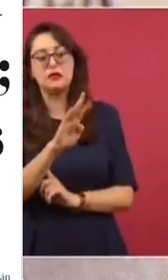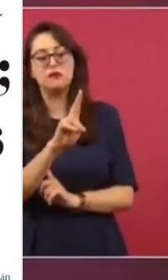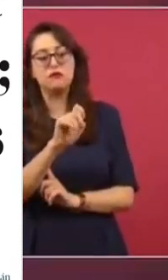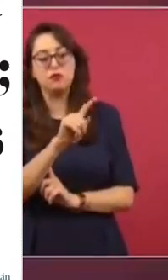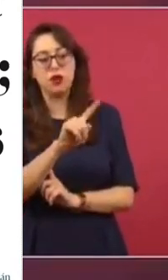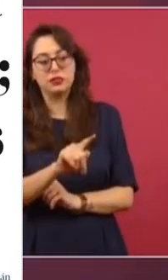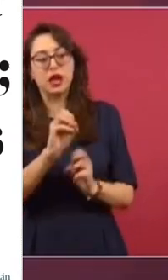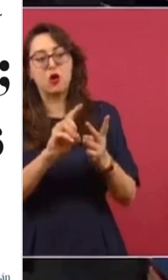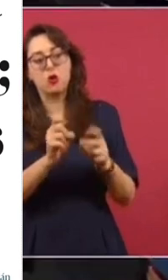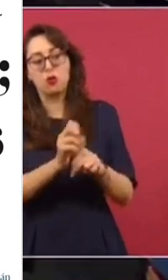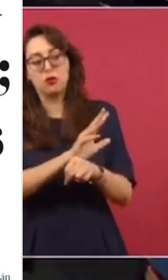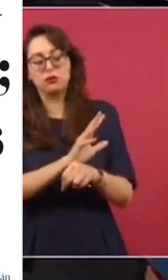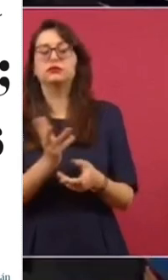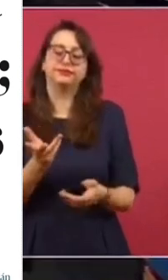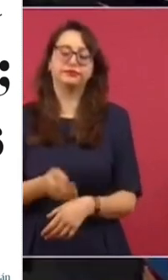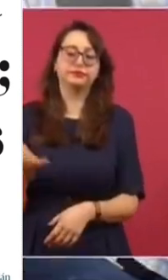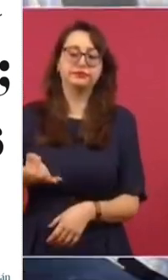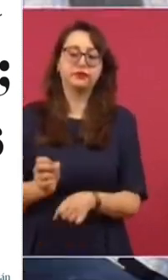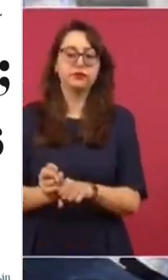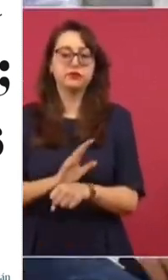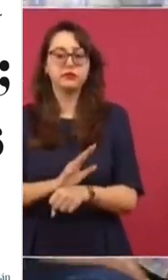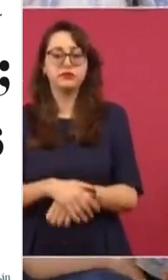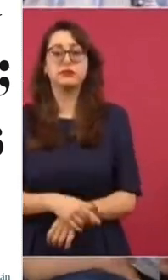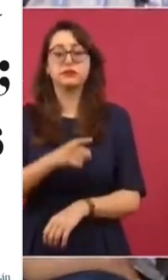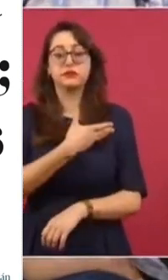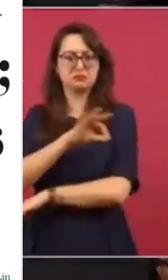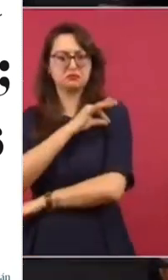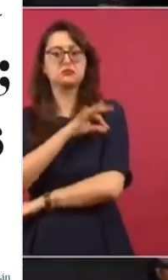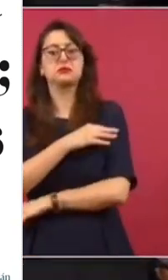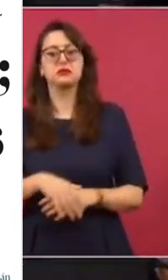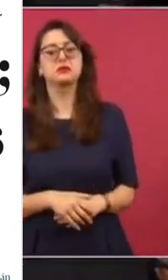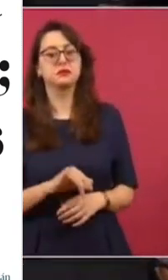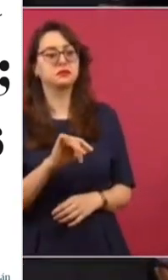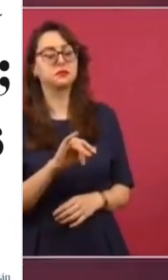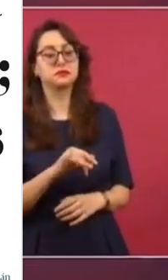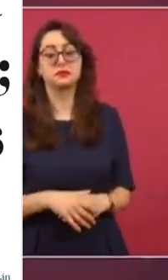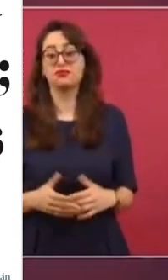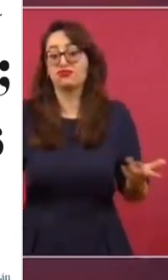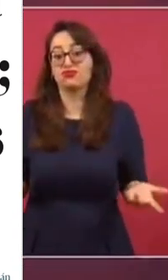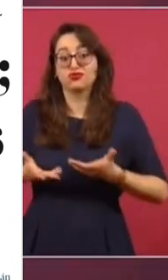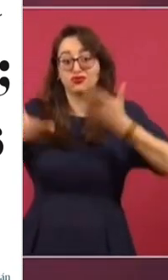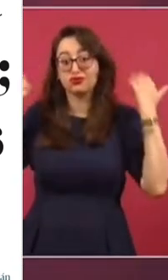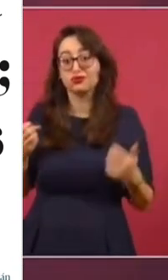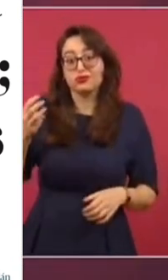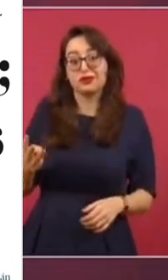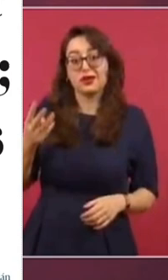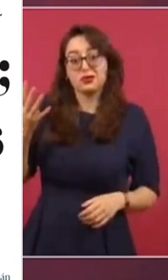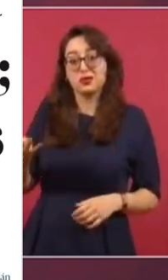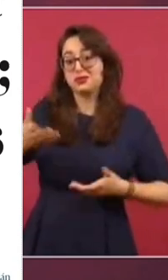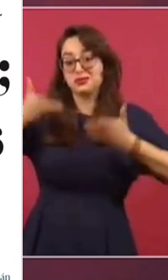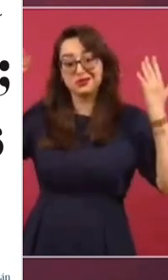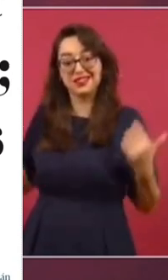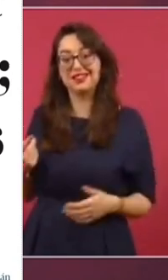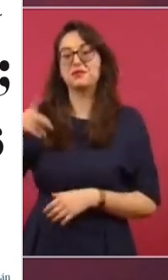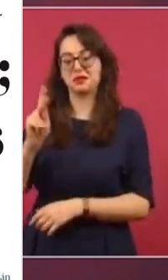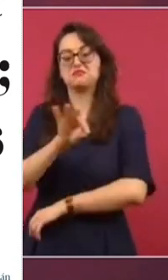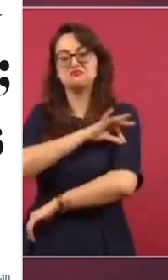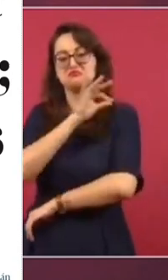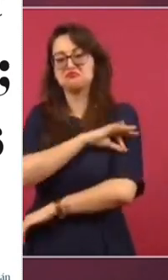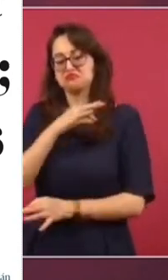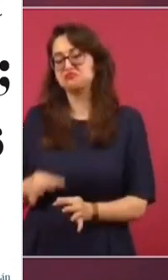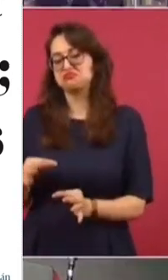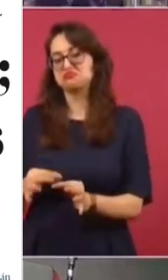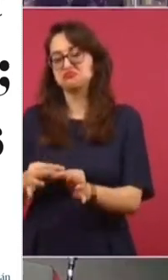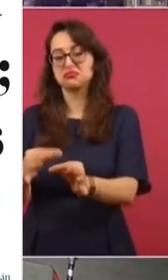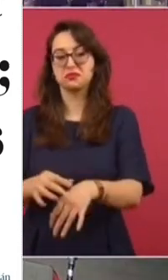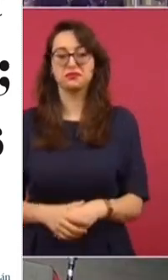positivo a COVID-19. ¿Y puede decir sobre el esquema de vacunación que tiene el presidente? Pues no recuerdo si son 3 o 4, pero va al día con el esquema nacional de